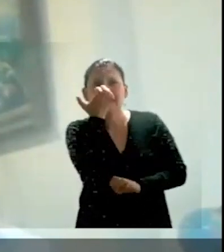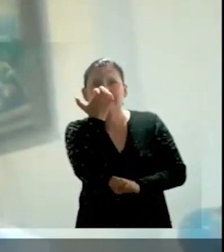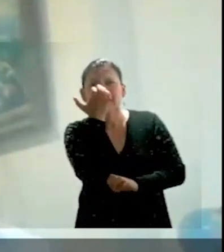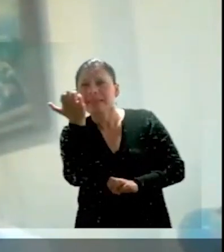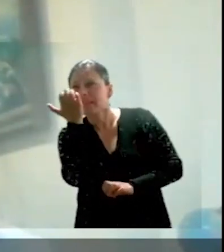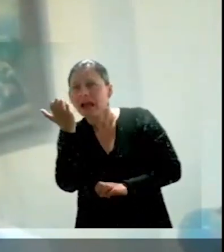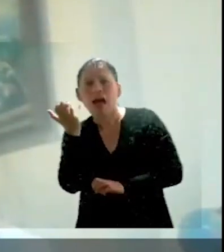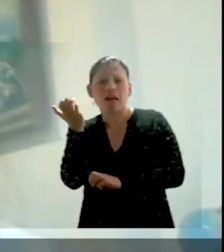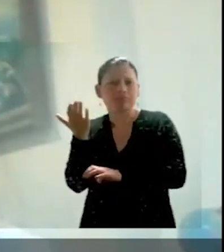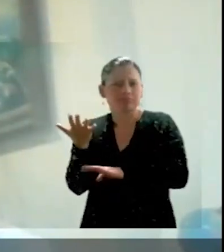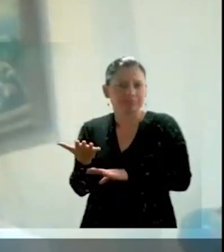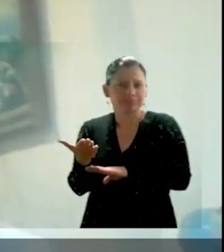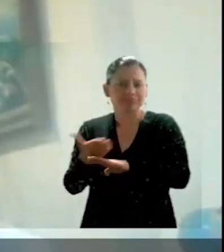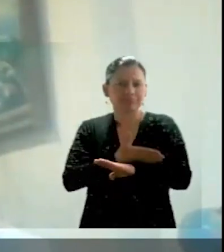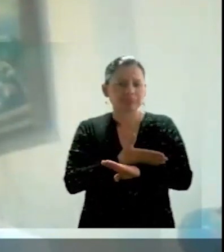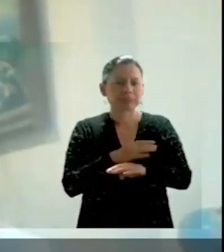que